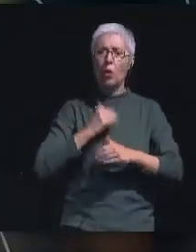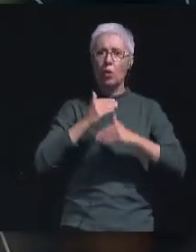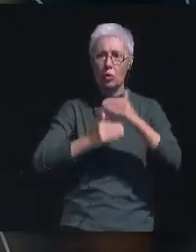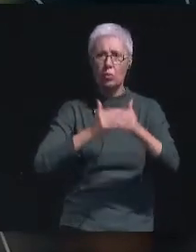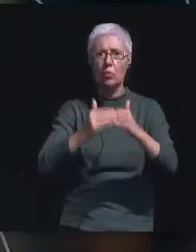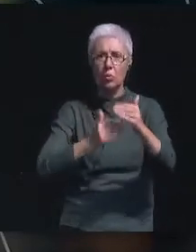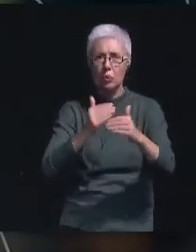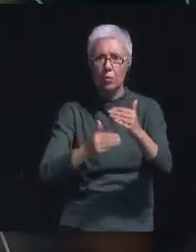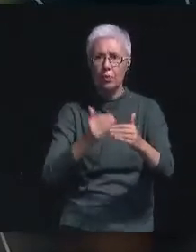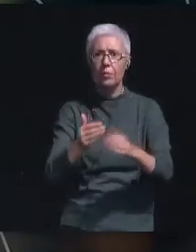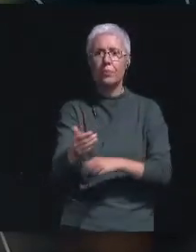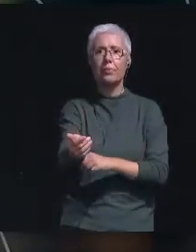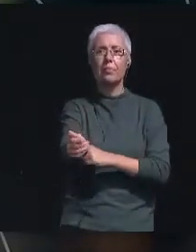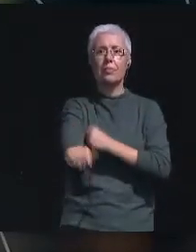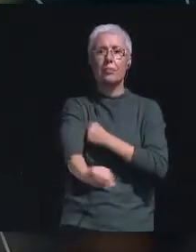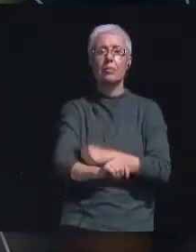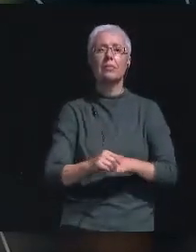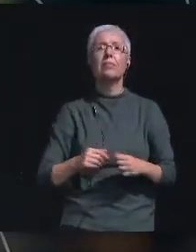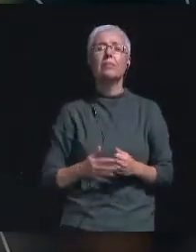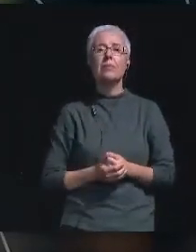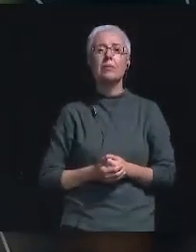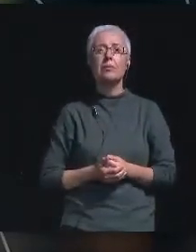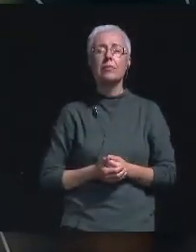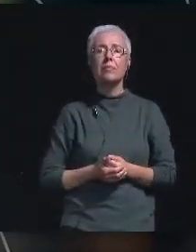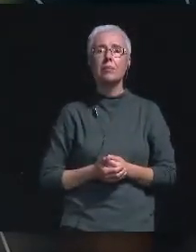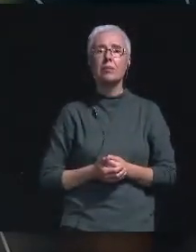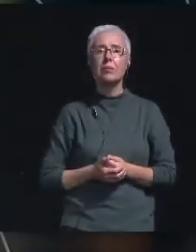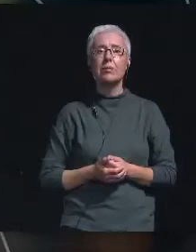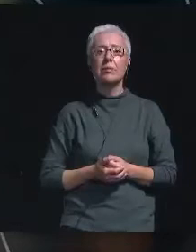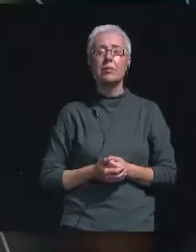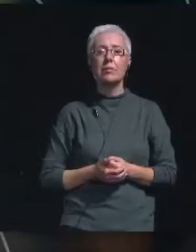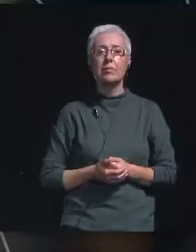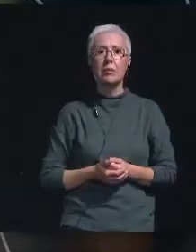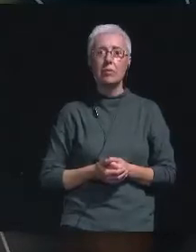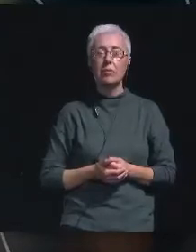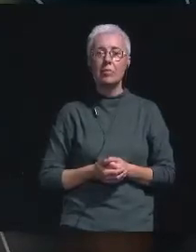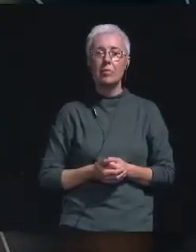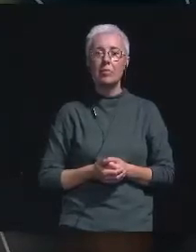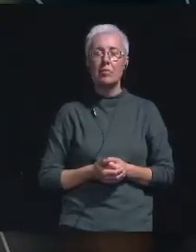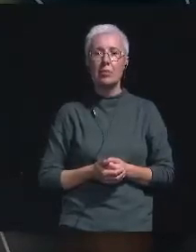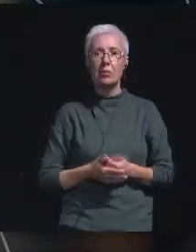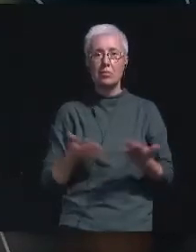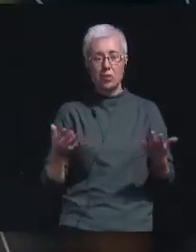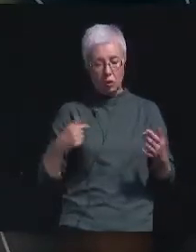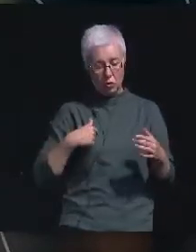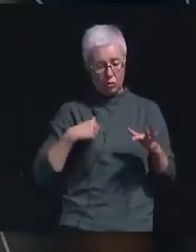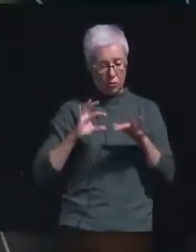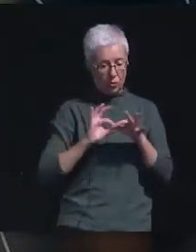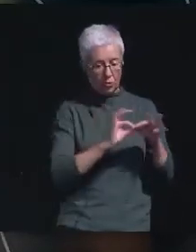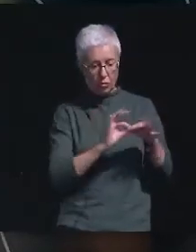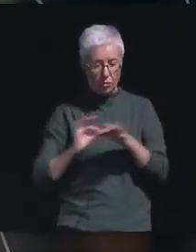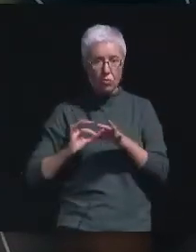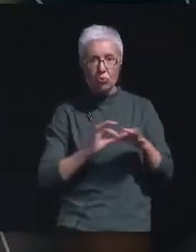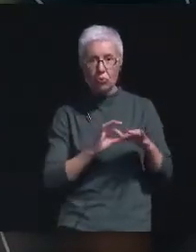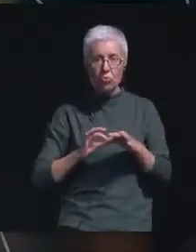Trabajaremos en nuestras líneas, que se reforzarán precisamente en conjunto, bueno, en colaboración, perdón, con otros ministerios,